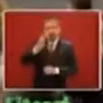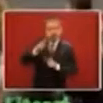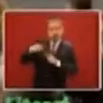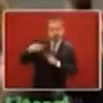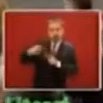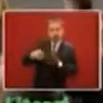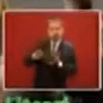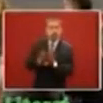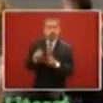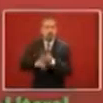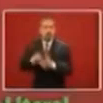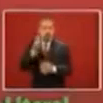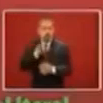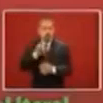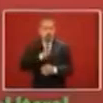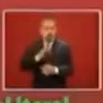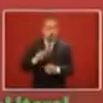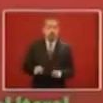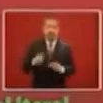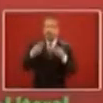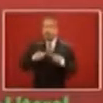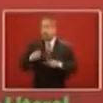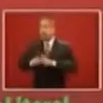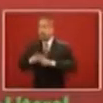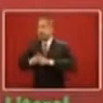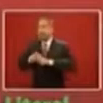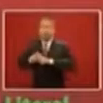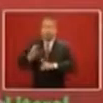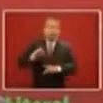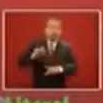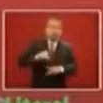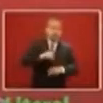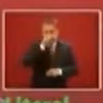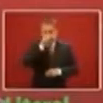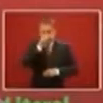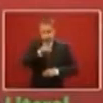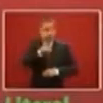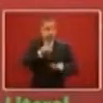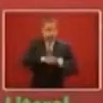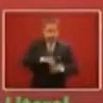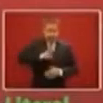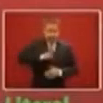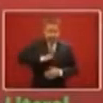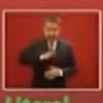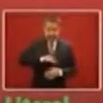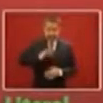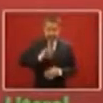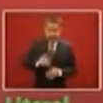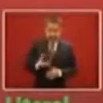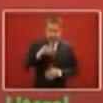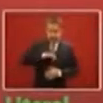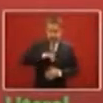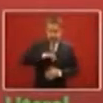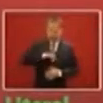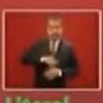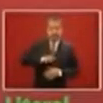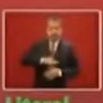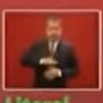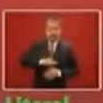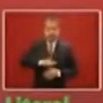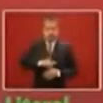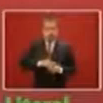Yo estoy seguro de que López-Gatell es una de las personas mejor preparadas para enfrentar la situación. Si en este momento quedara